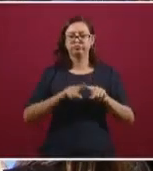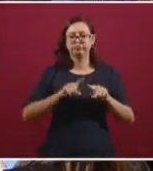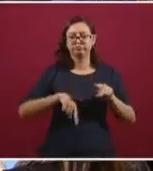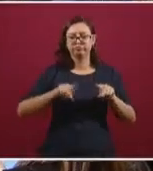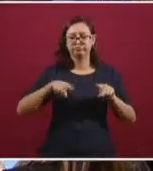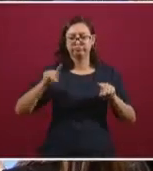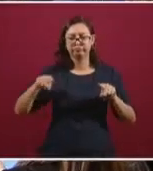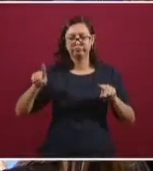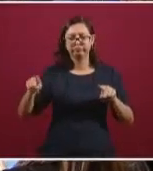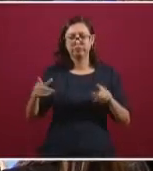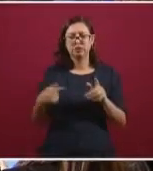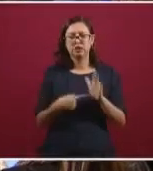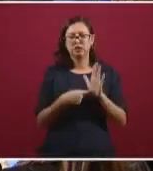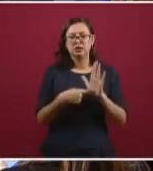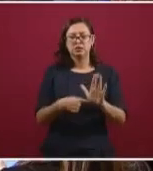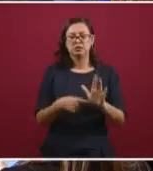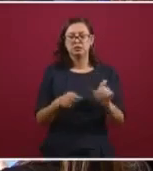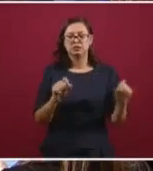la primera, por favor.